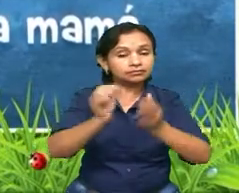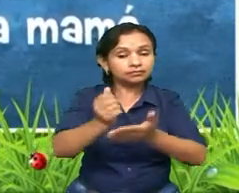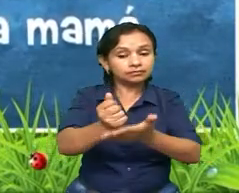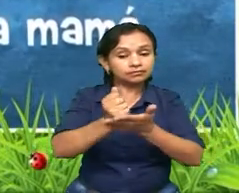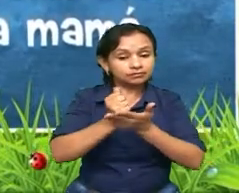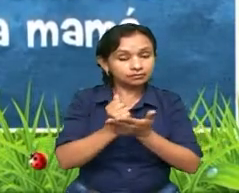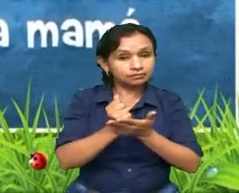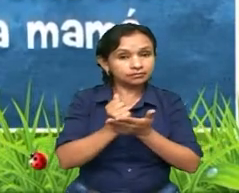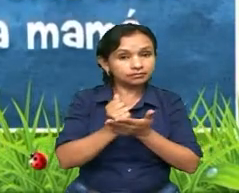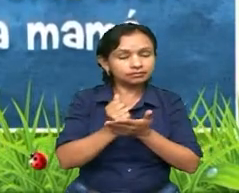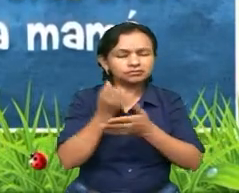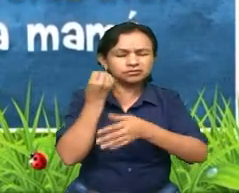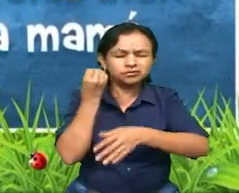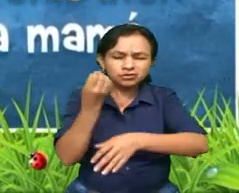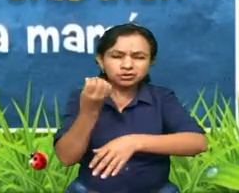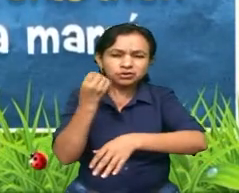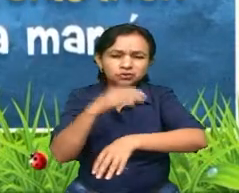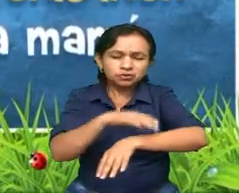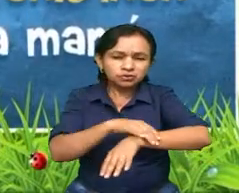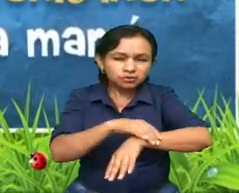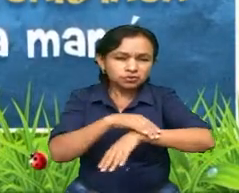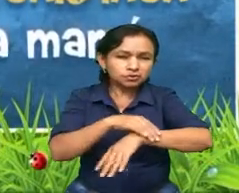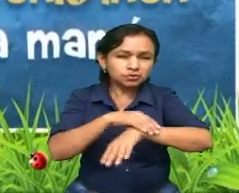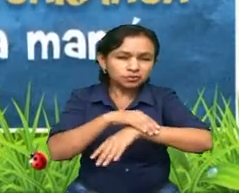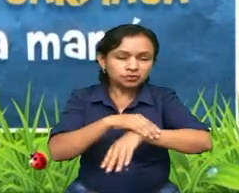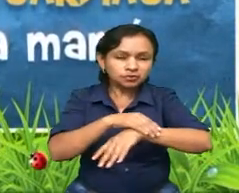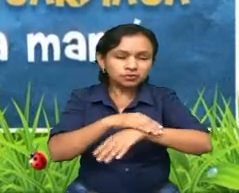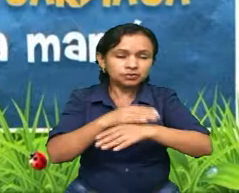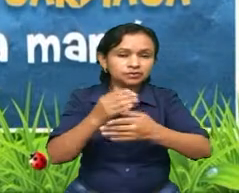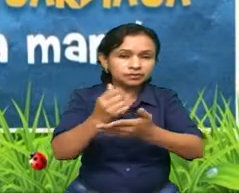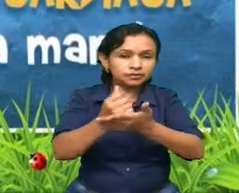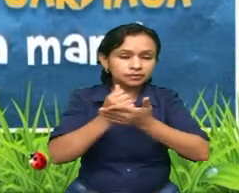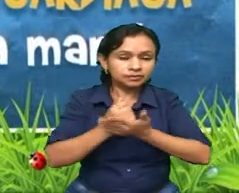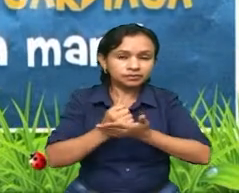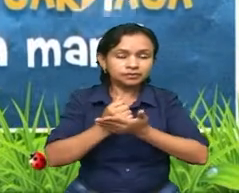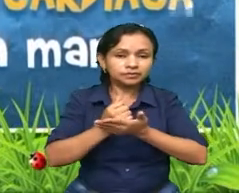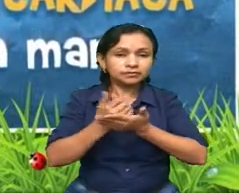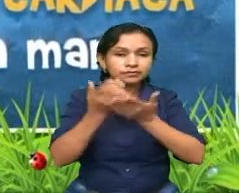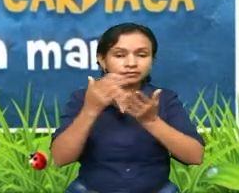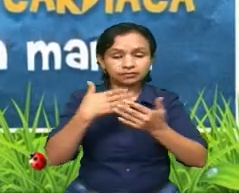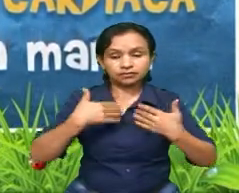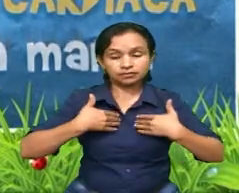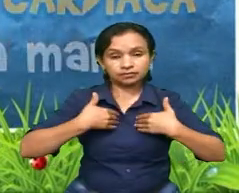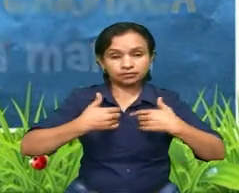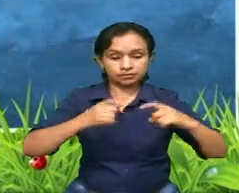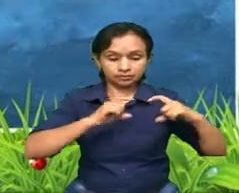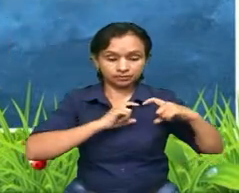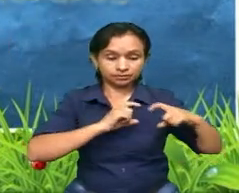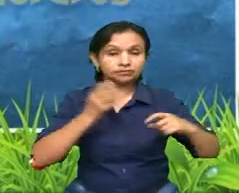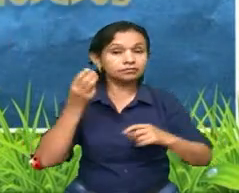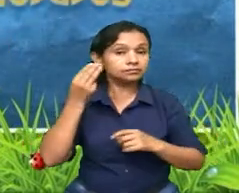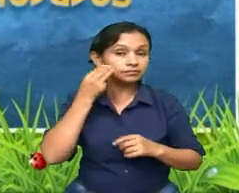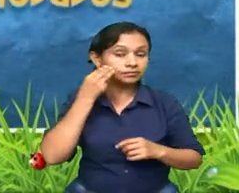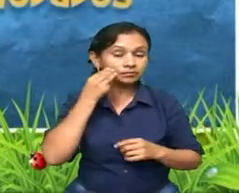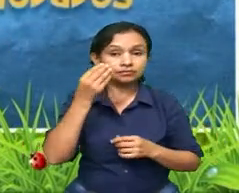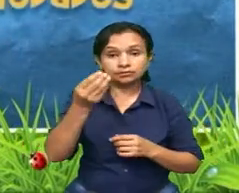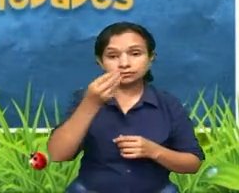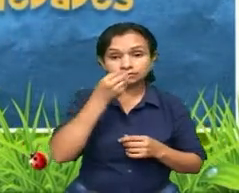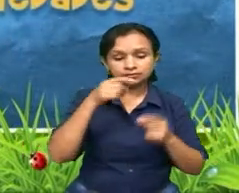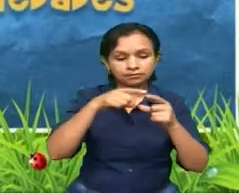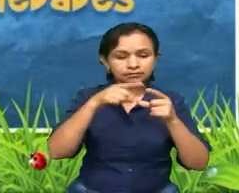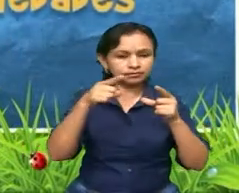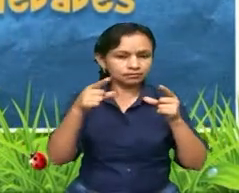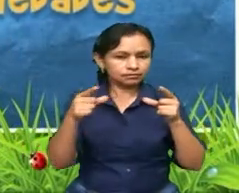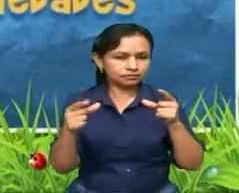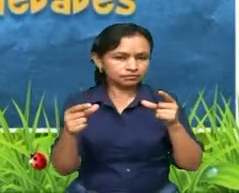a disminuir dolencias como la artritis e incluso favorecer la salud cardíaca de la mamá. Consúmelas al natural